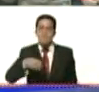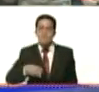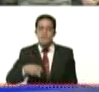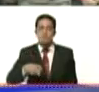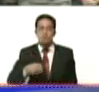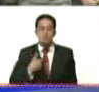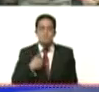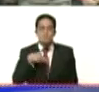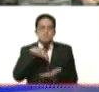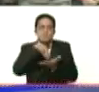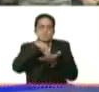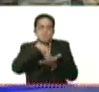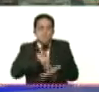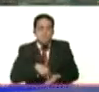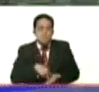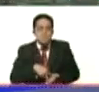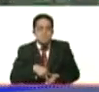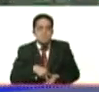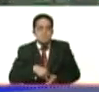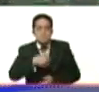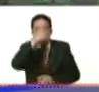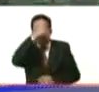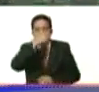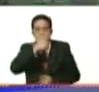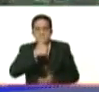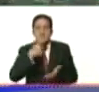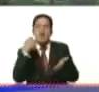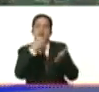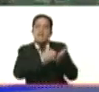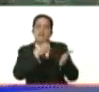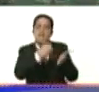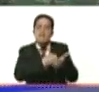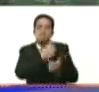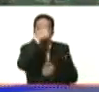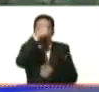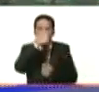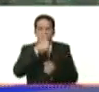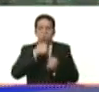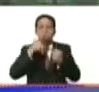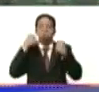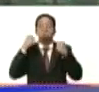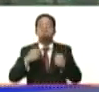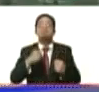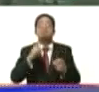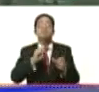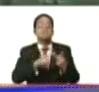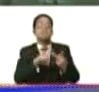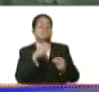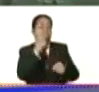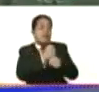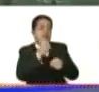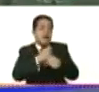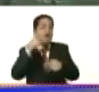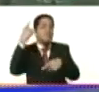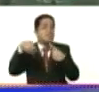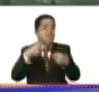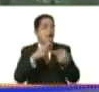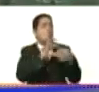afianzarnos en la lucha diaria, en la resistencia diaria, en el trabajo diario, en la unión